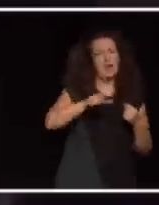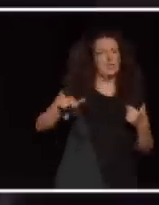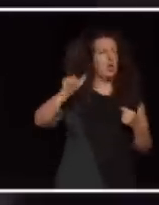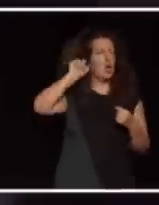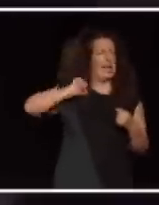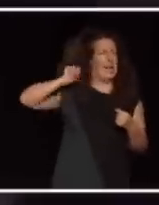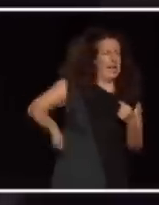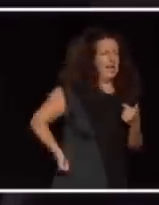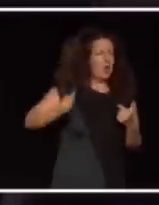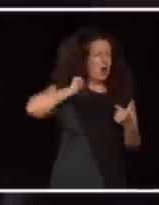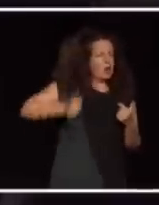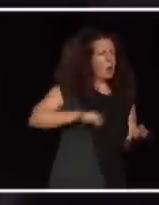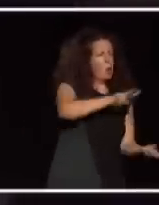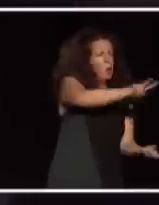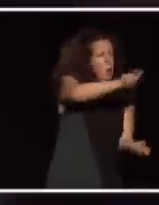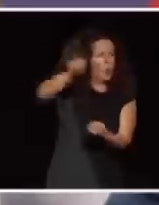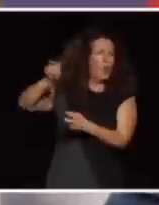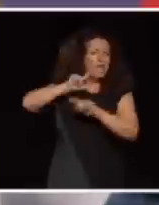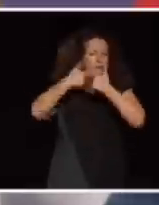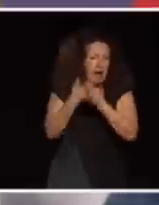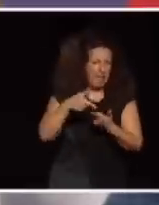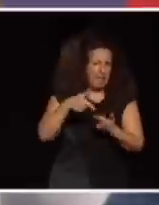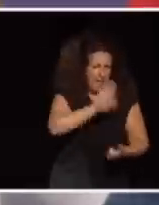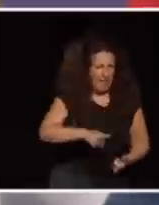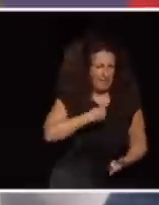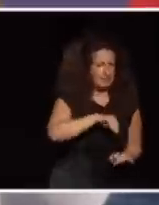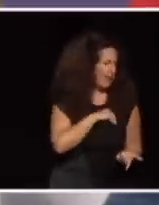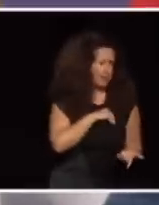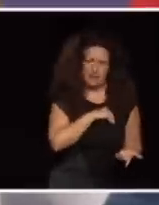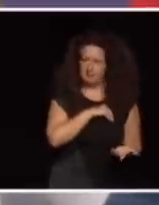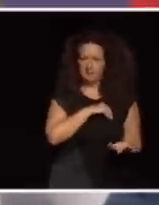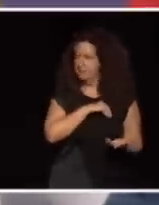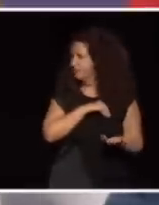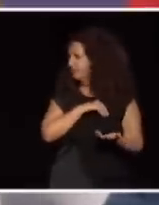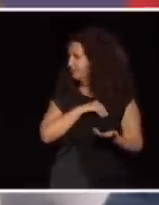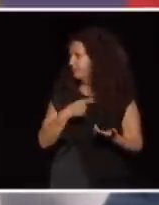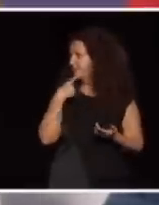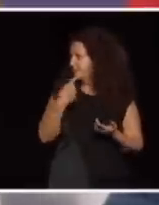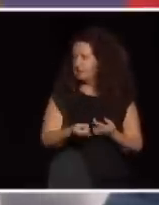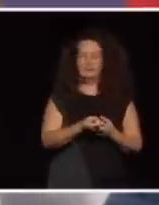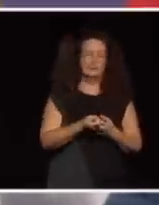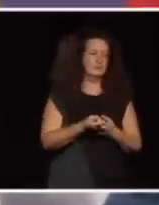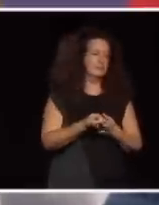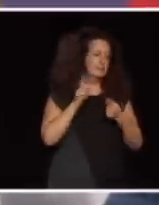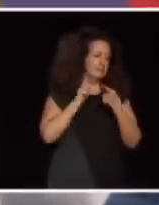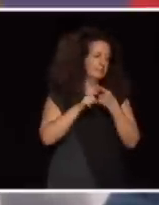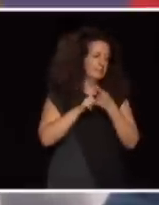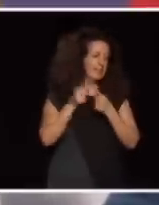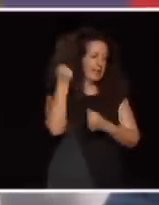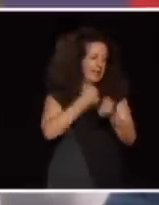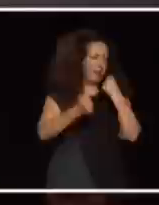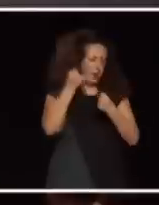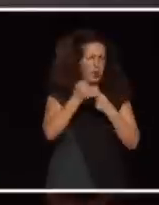de oro a costa de las economías de las familias de este país. Y no hay que saber mucho de economía para eso.